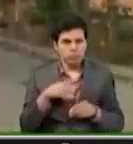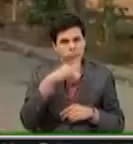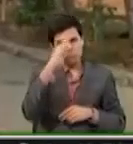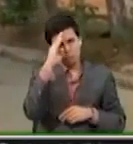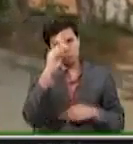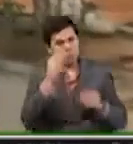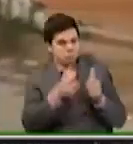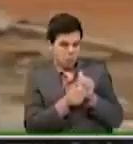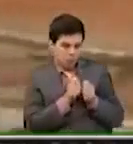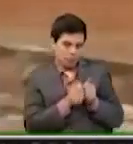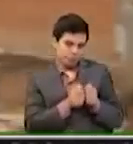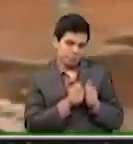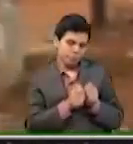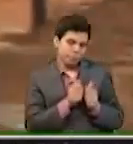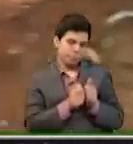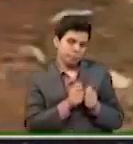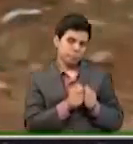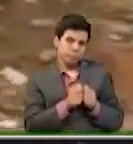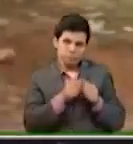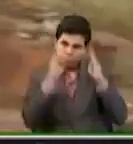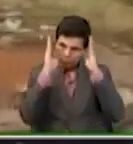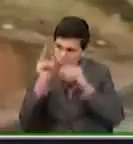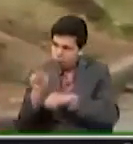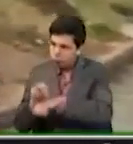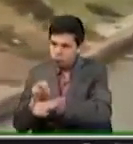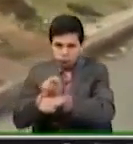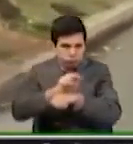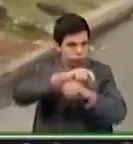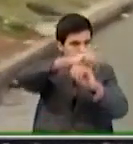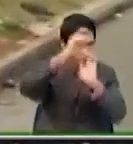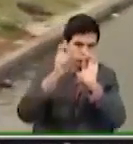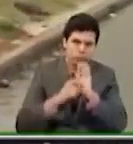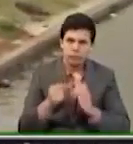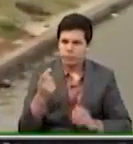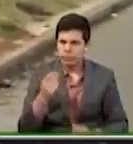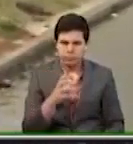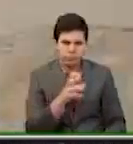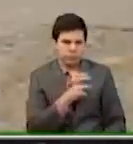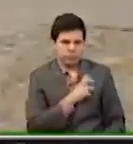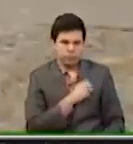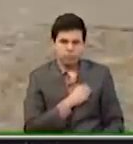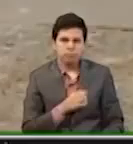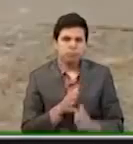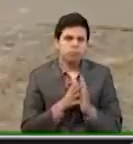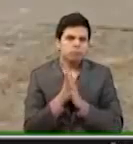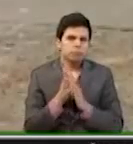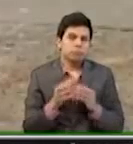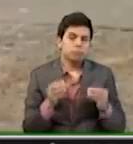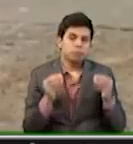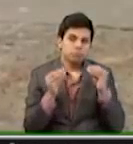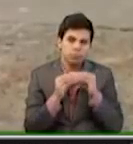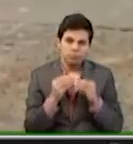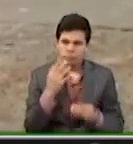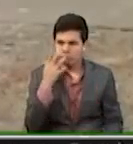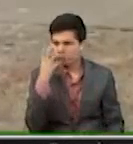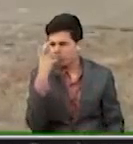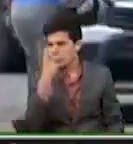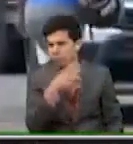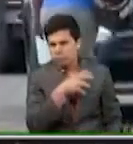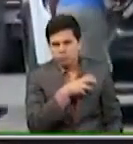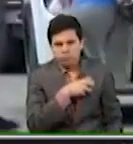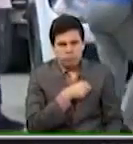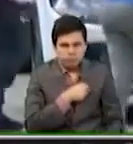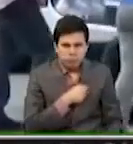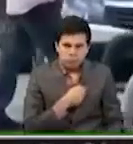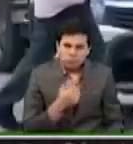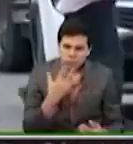policías chateando en sus celulares mientras deberían de estar haciendo rondas de patrulla. Eso es todo. Y también es indignante